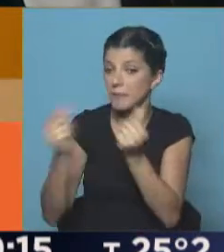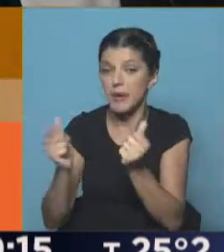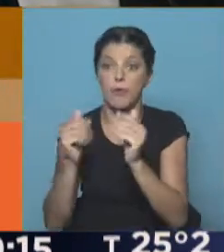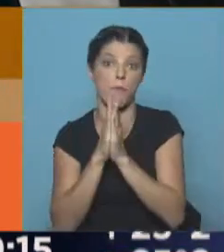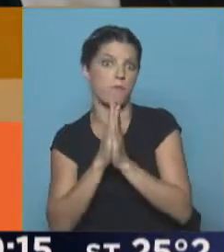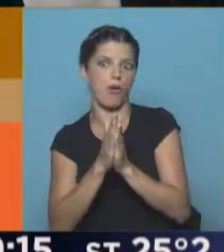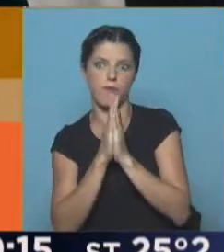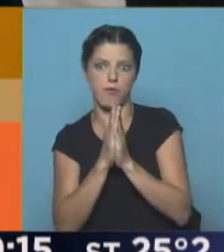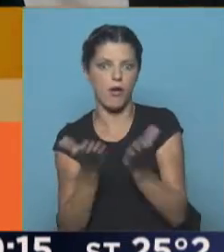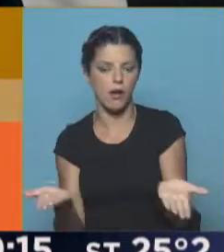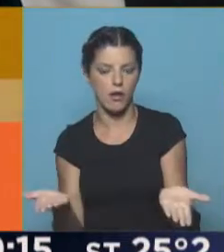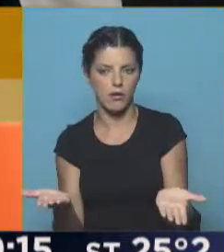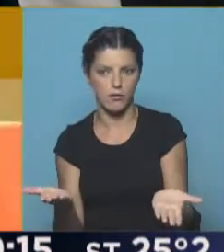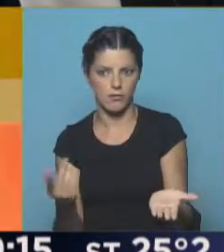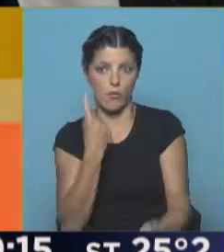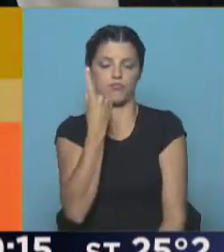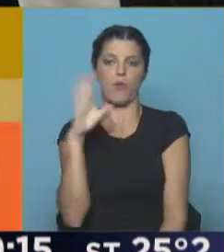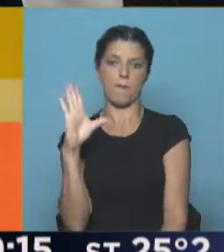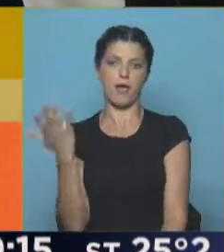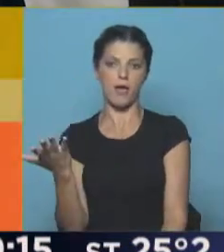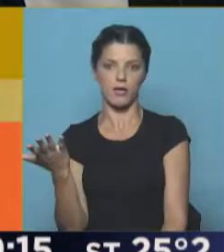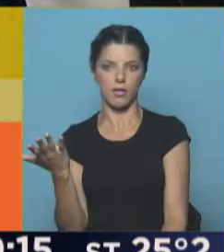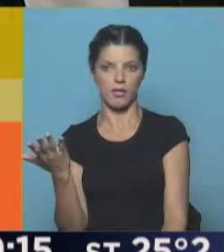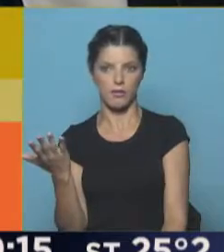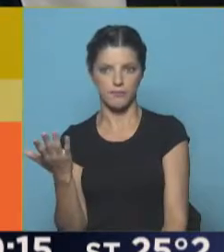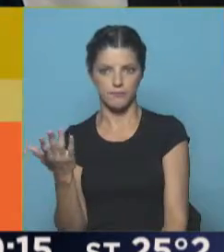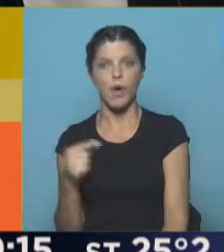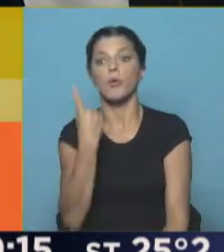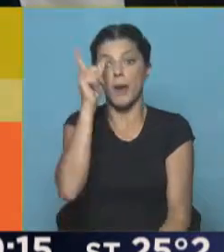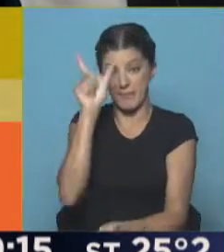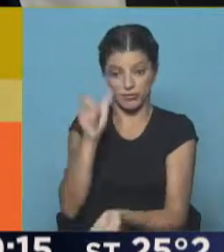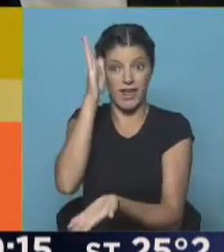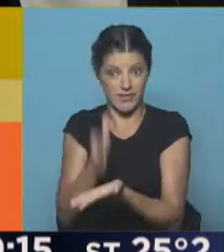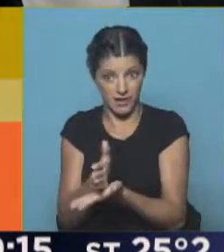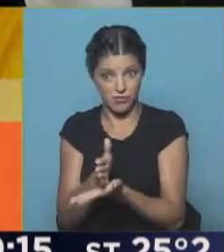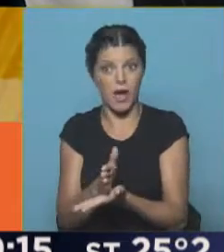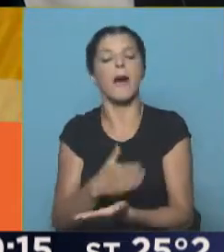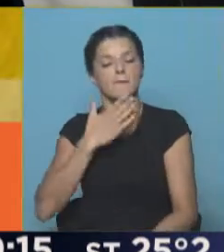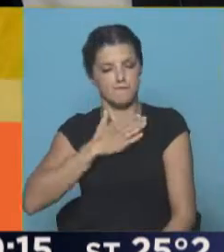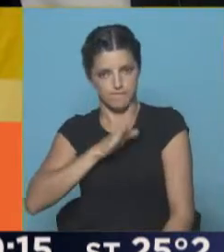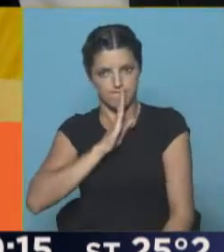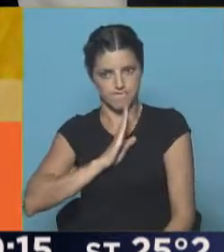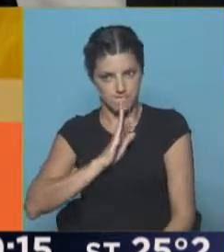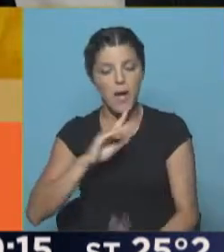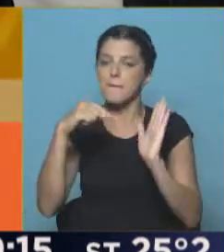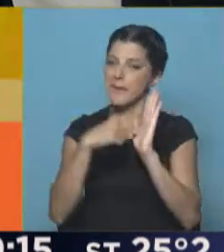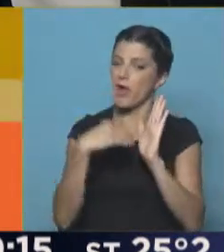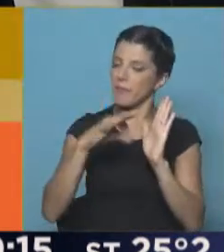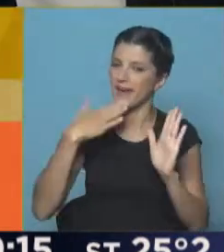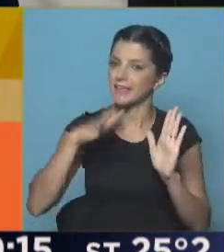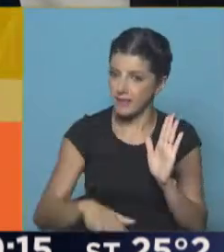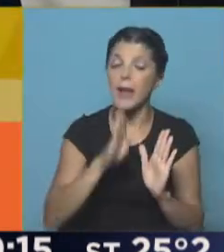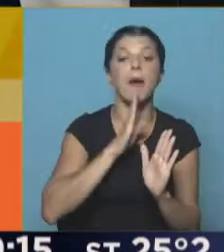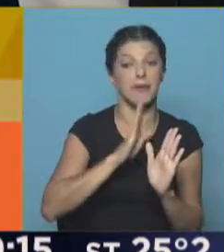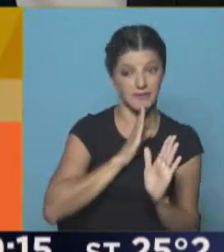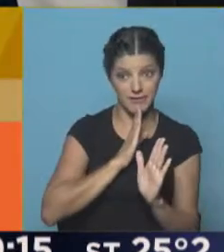favor, una vez, porque uno tiene derecho a tener paciencia. Lo que no tienen que confundir es la